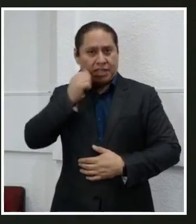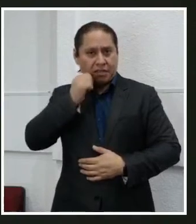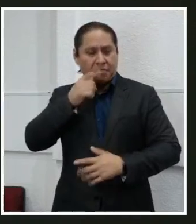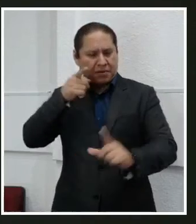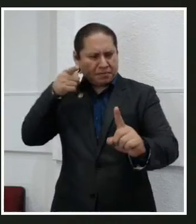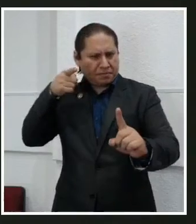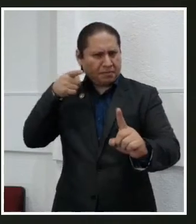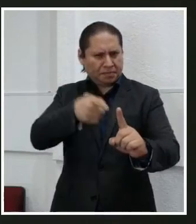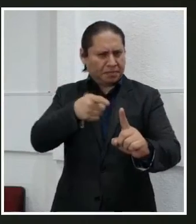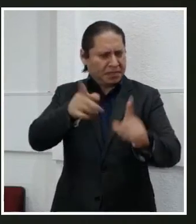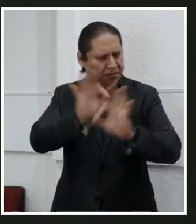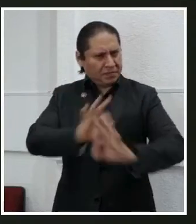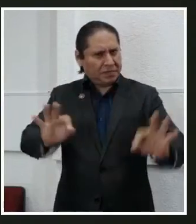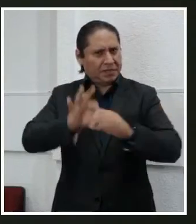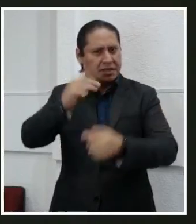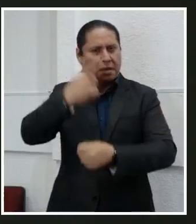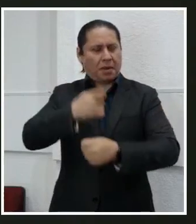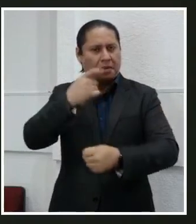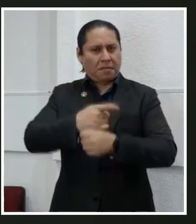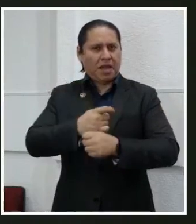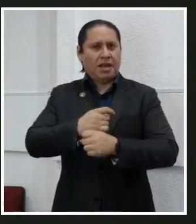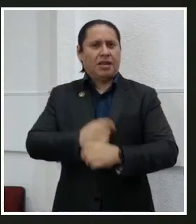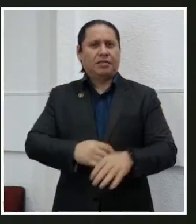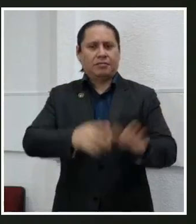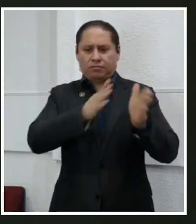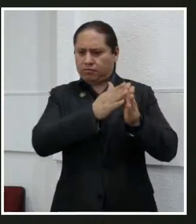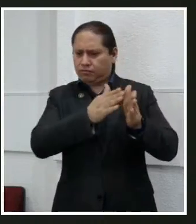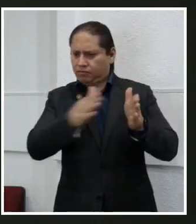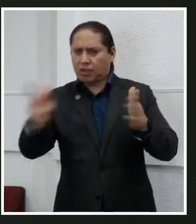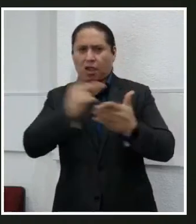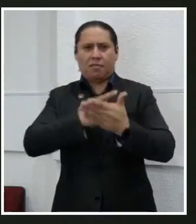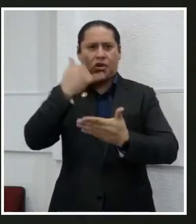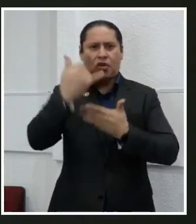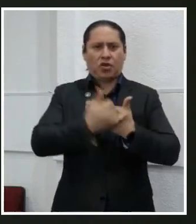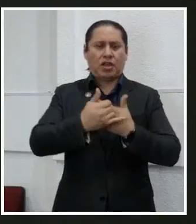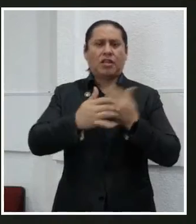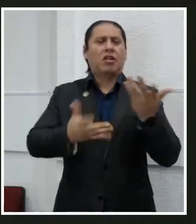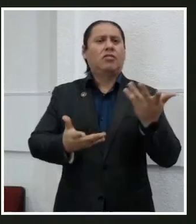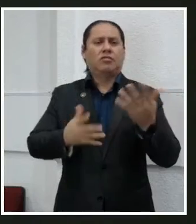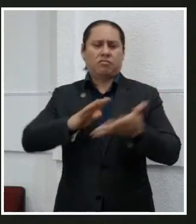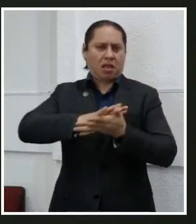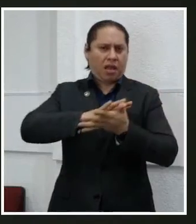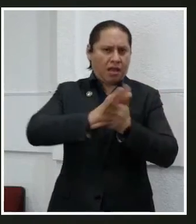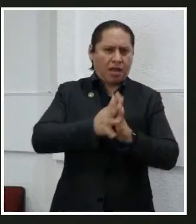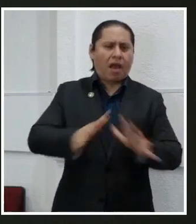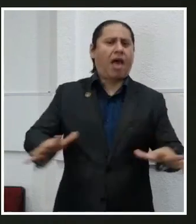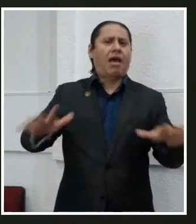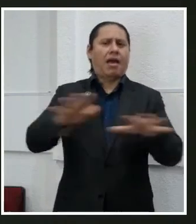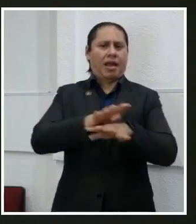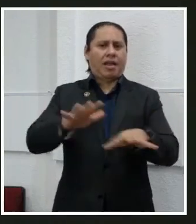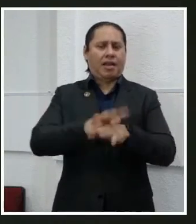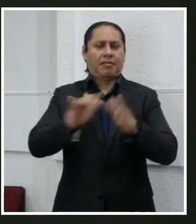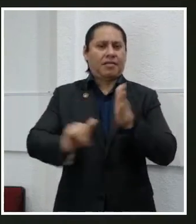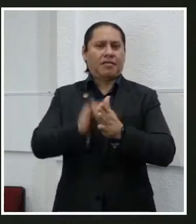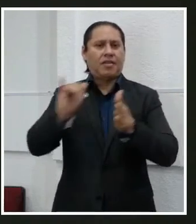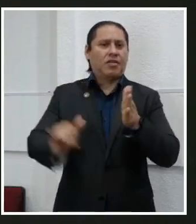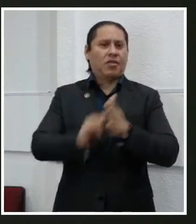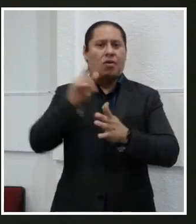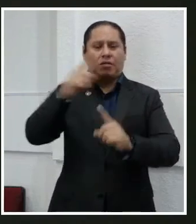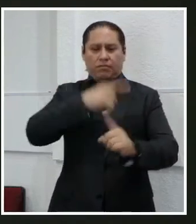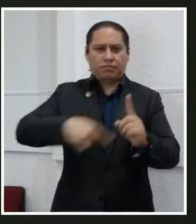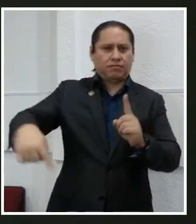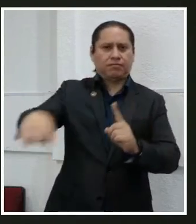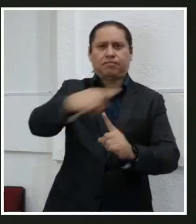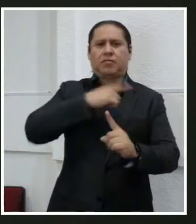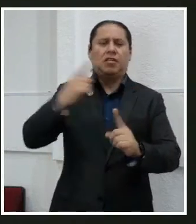su planeación anual a la construcción o transformación de infraestructura urbana